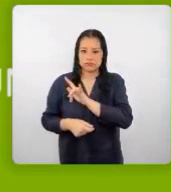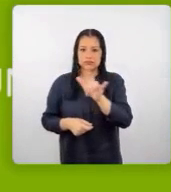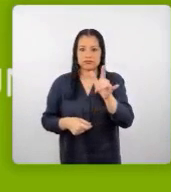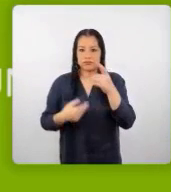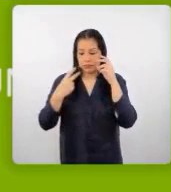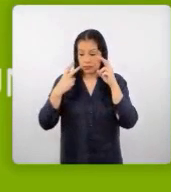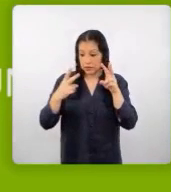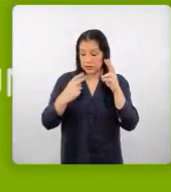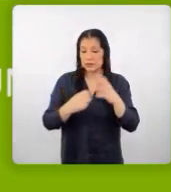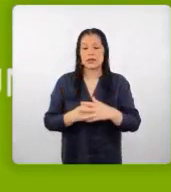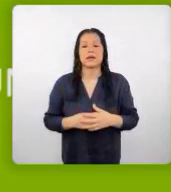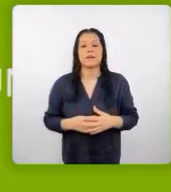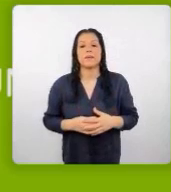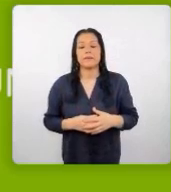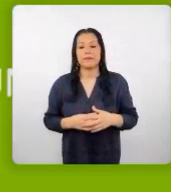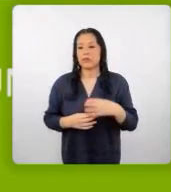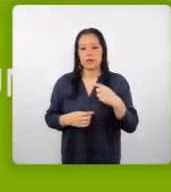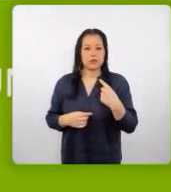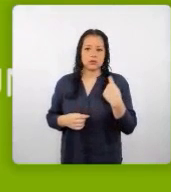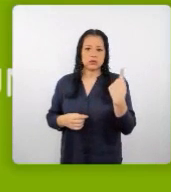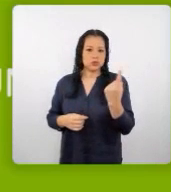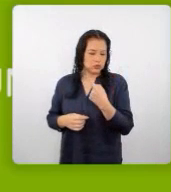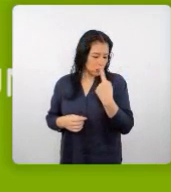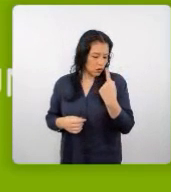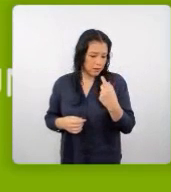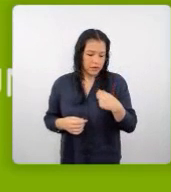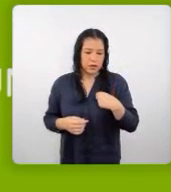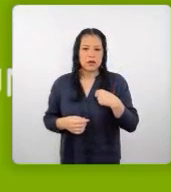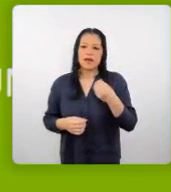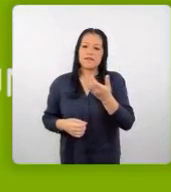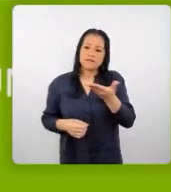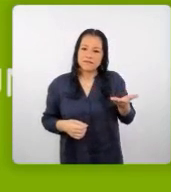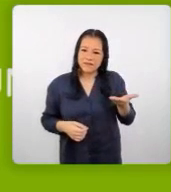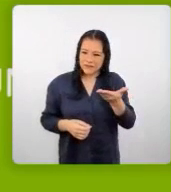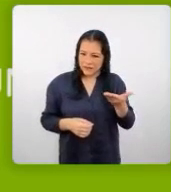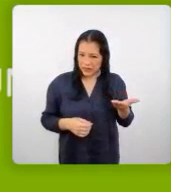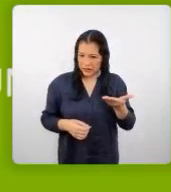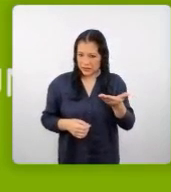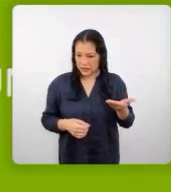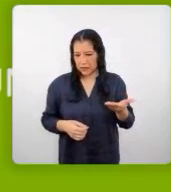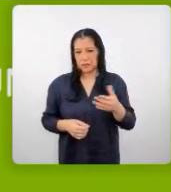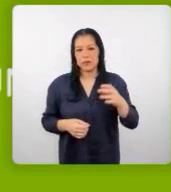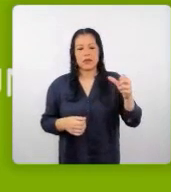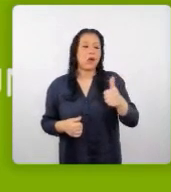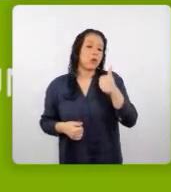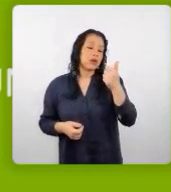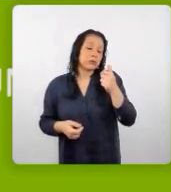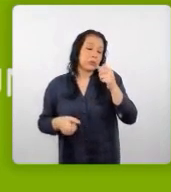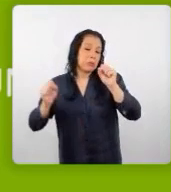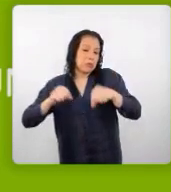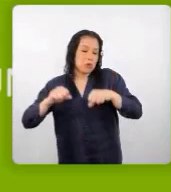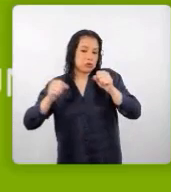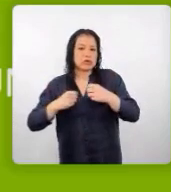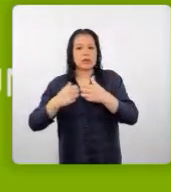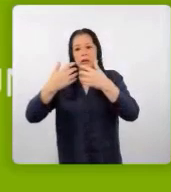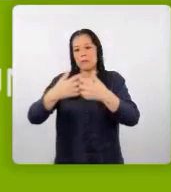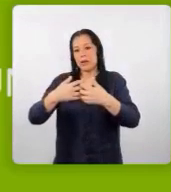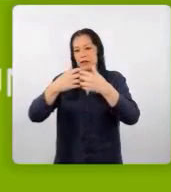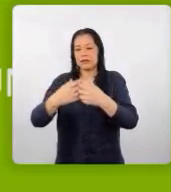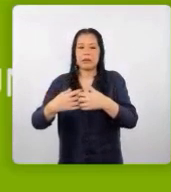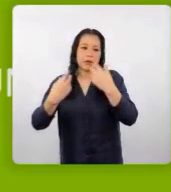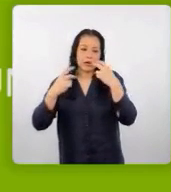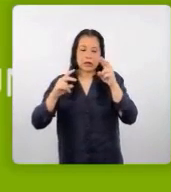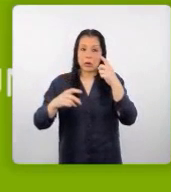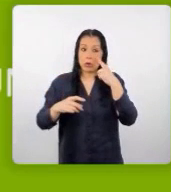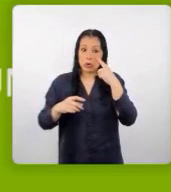Árabes Unidos. No solamente es que nosotros invitemos al posible tour operador o a la agencia de viajes a que conozca nuestro país,